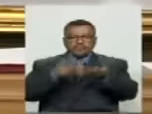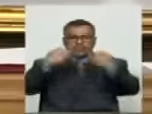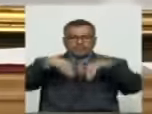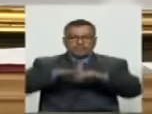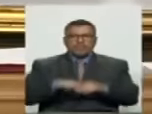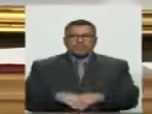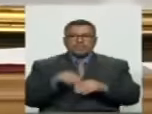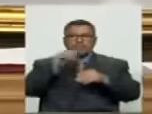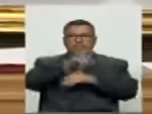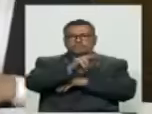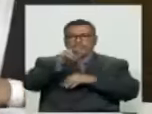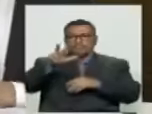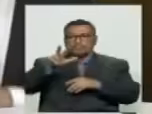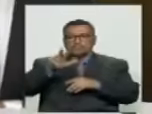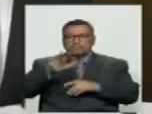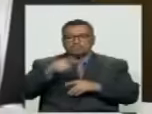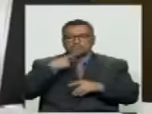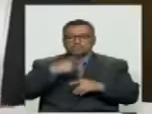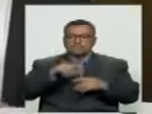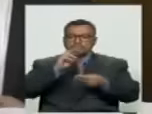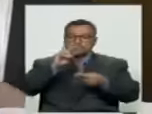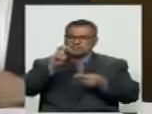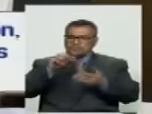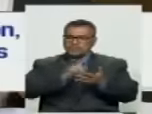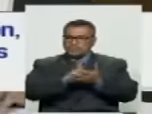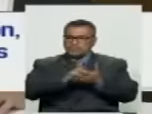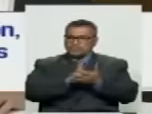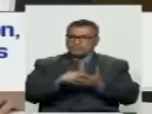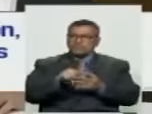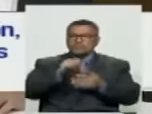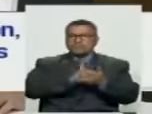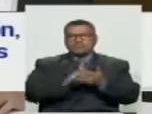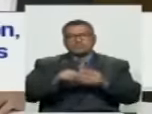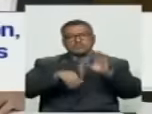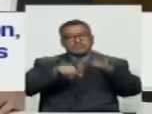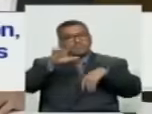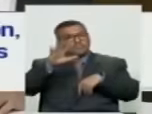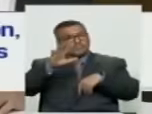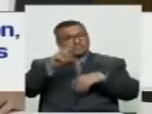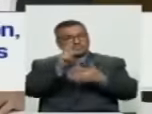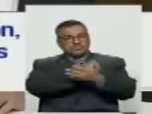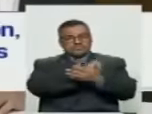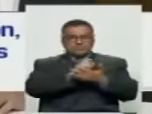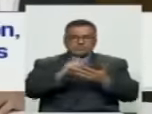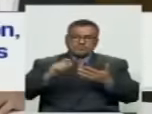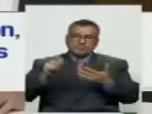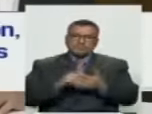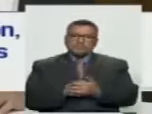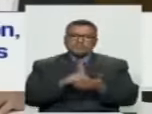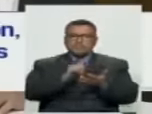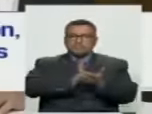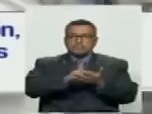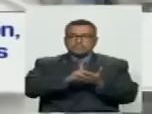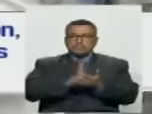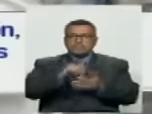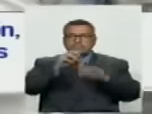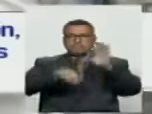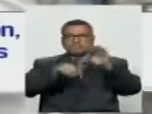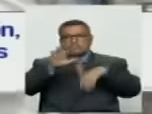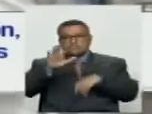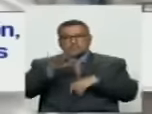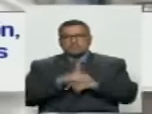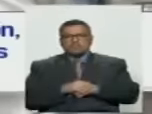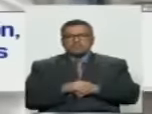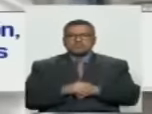Siguiente. 33. Se sugiere aprobar un nuevo artículo, el cual será el artículo 15, quedando redactado en los siguientes términos.